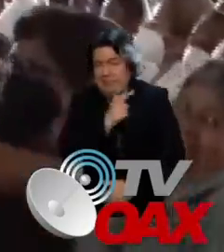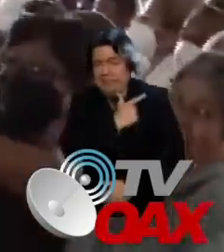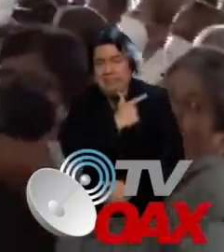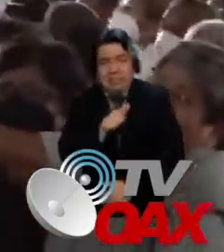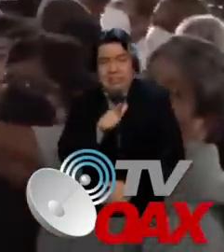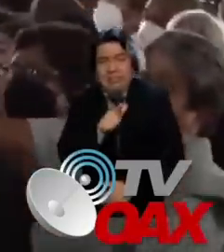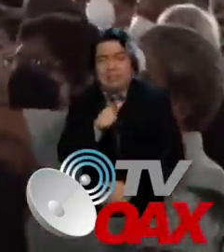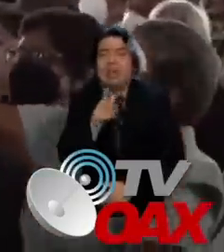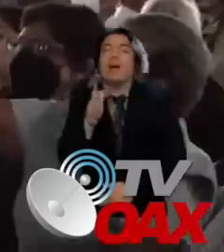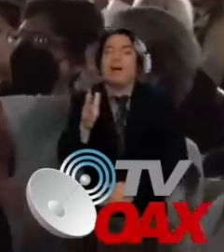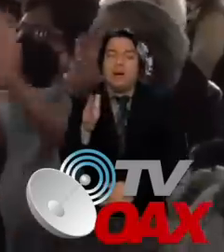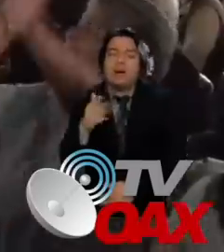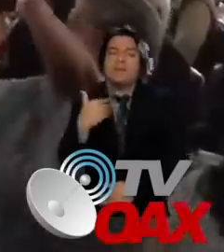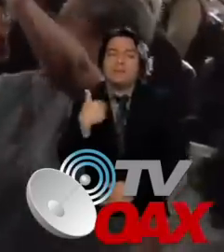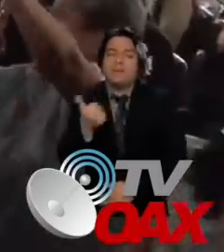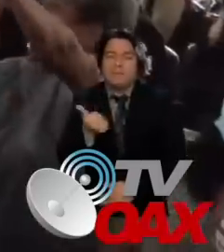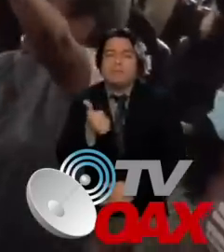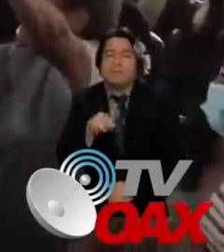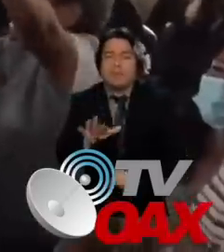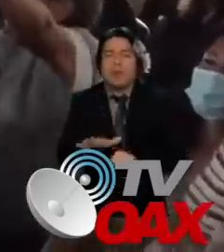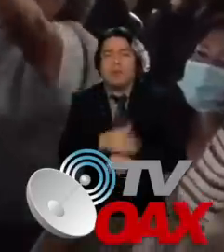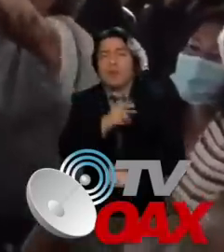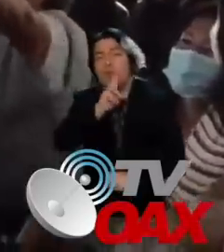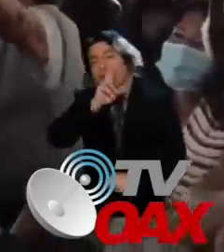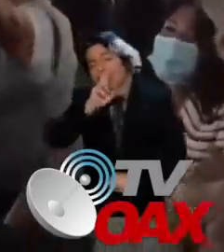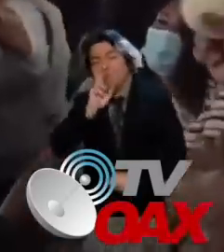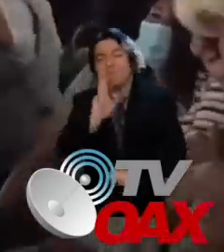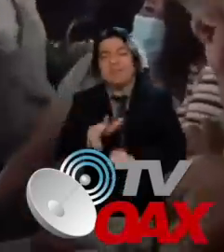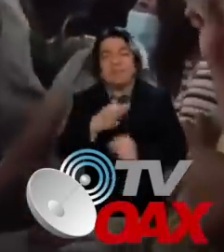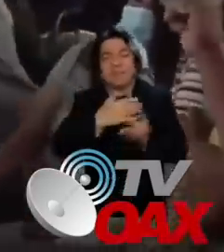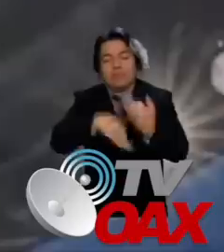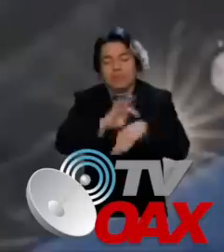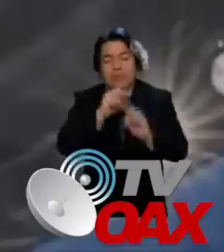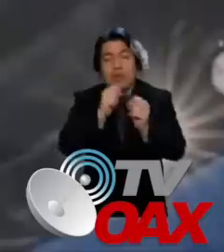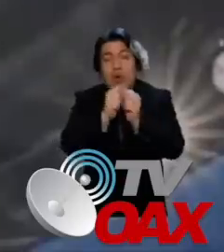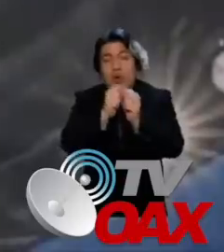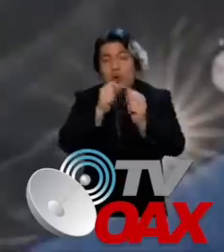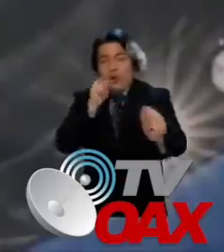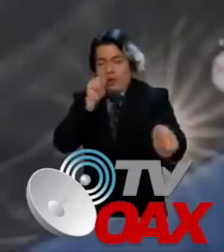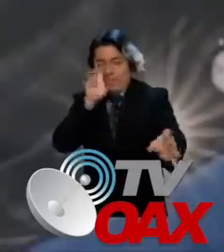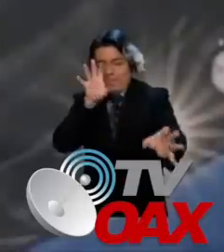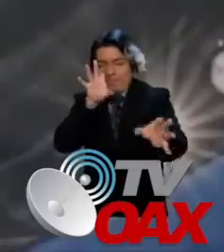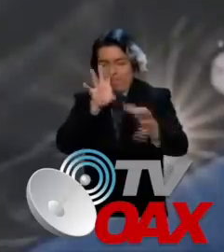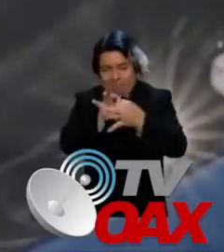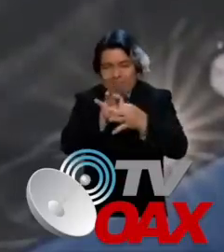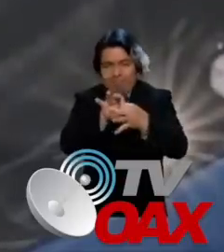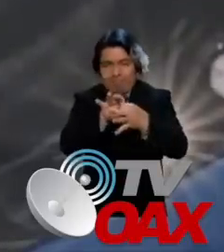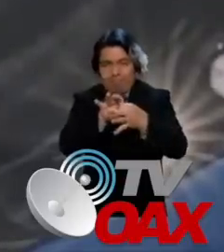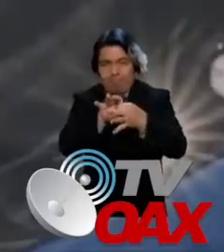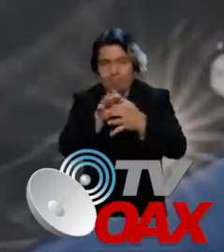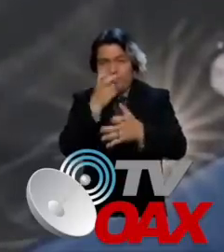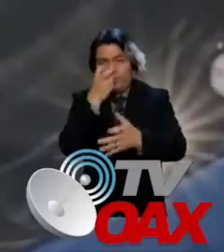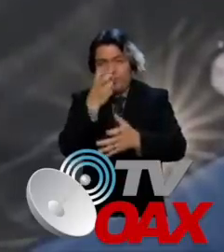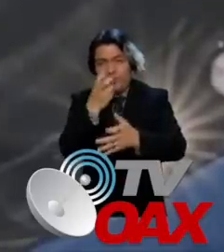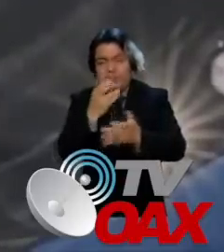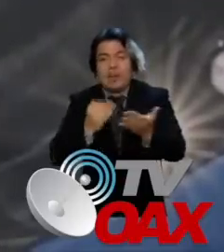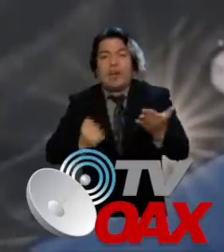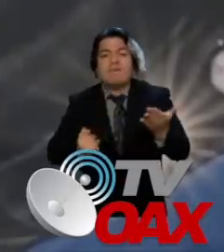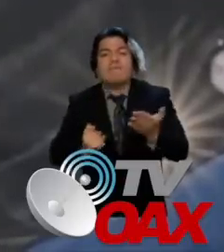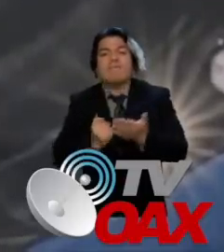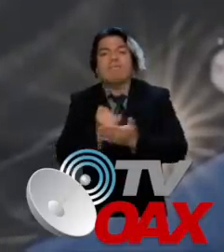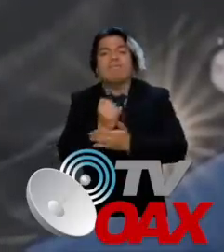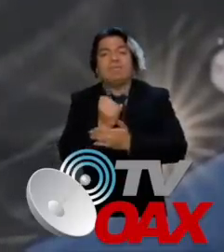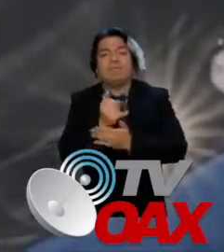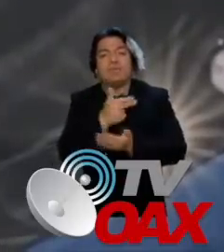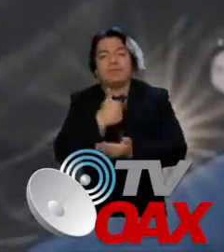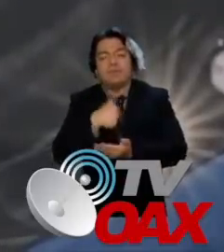ello, integrar todas las formas de transporte en el transporte público es una de las mejores acciones